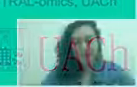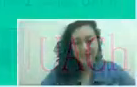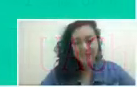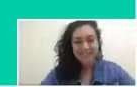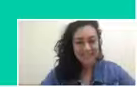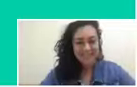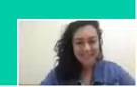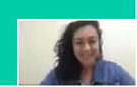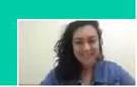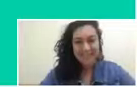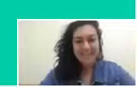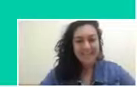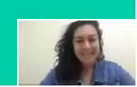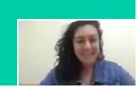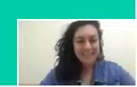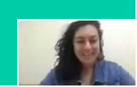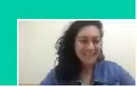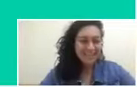situación de